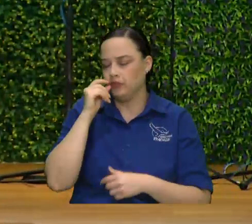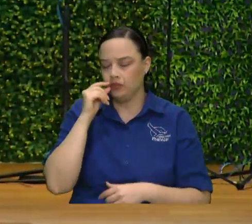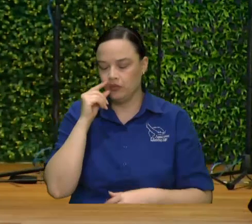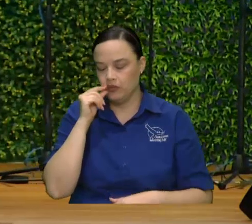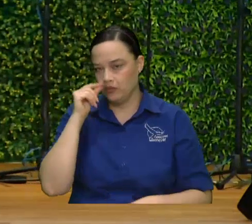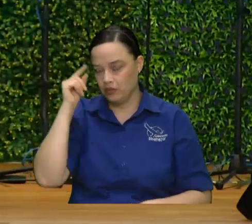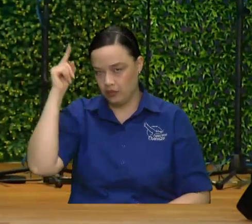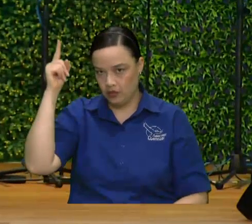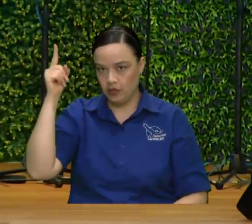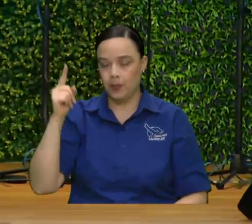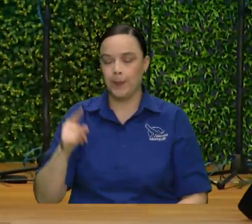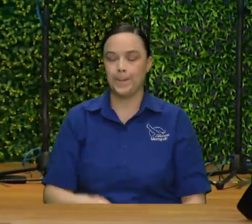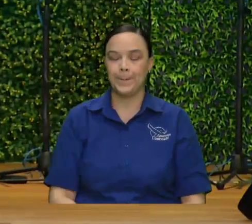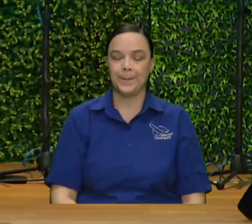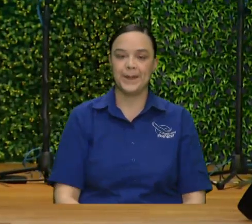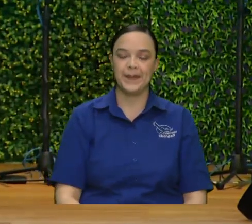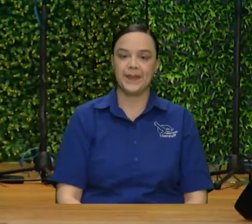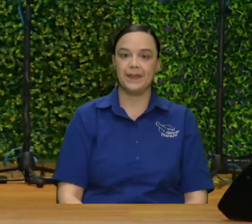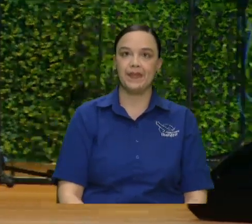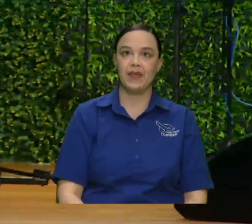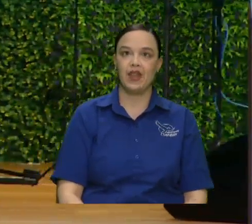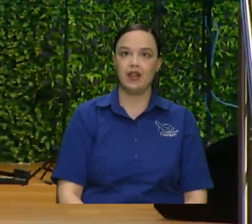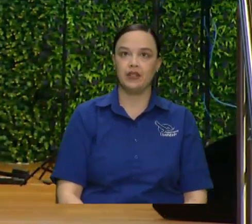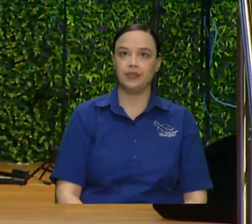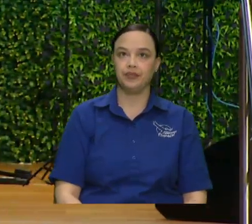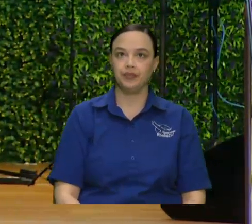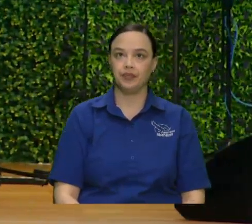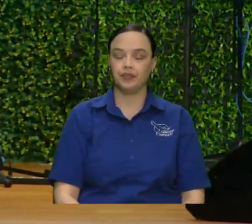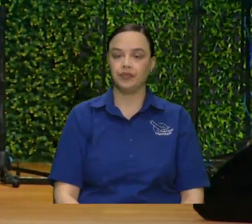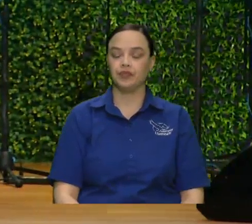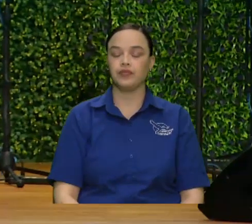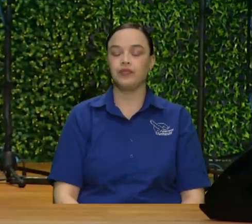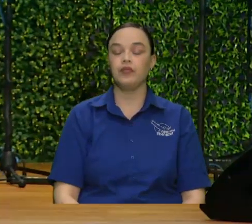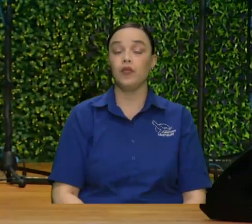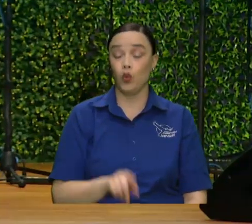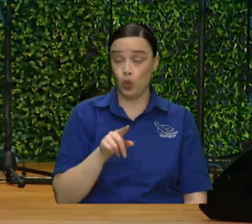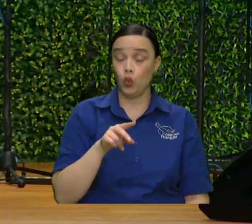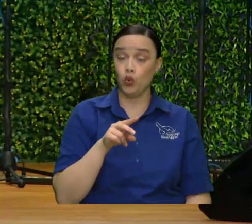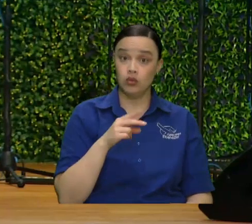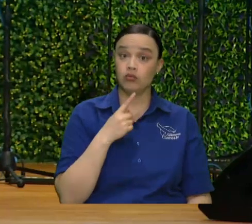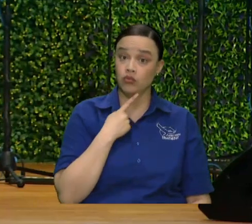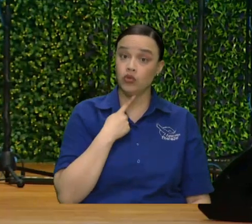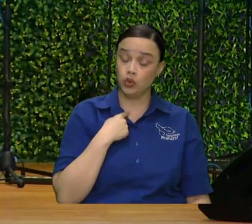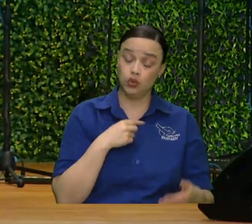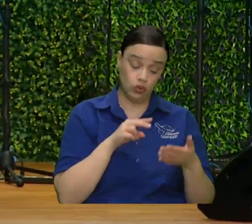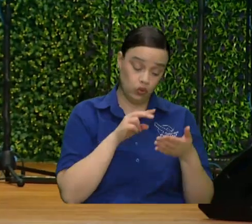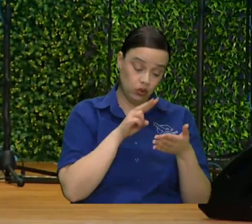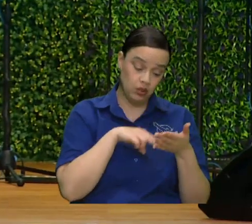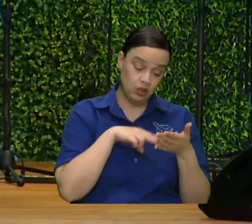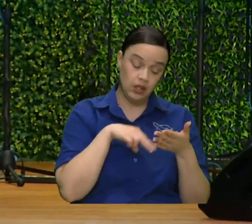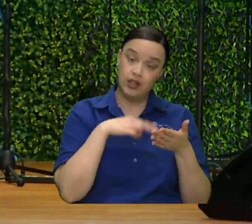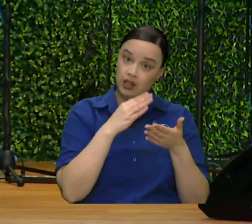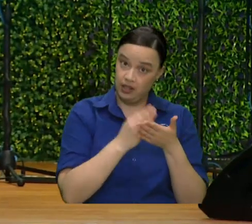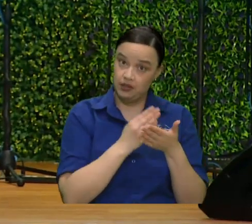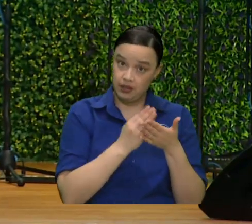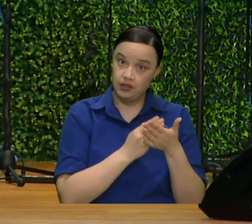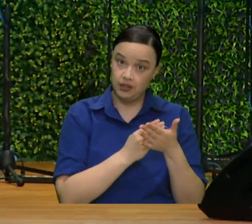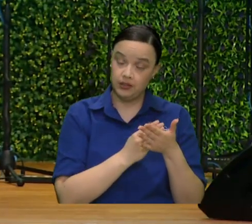es este otro texto usted dirá porque leemos tanto textos que le gusta leer la biblia verdad amén gloria a dios a mí también hermano